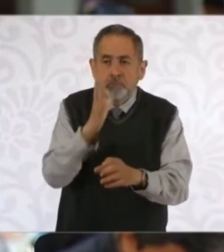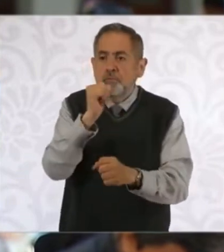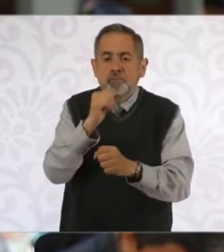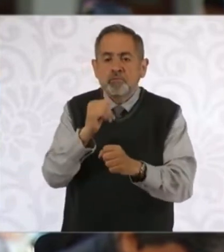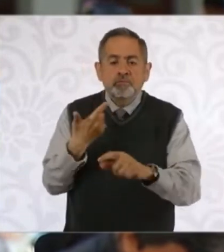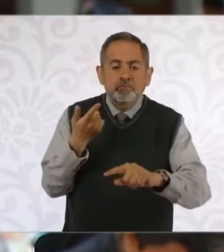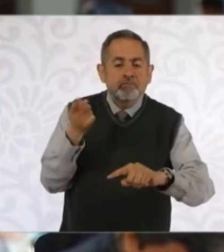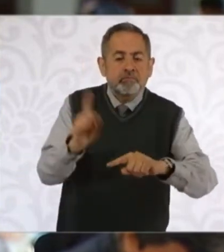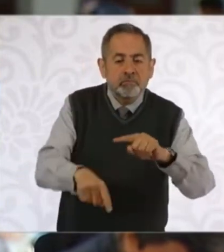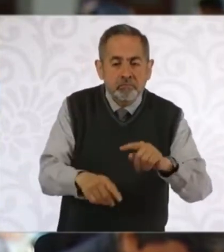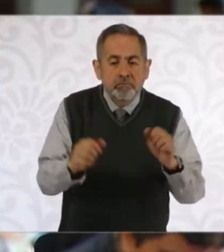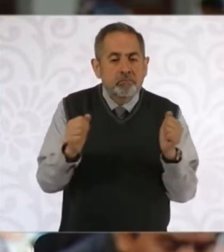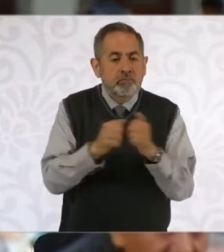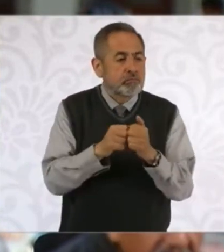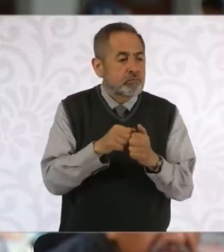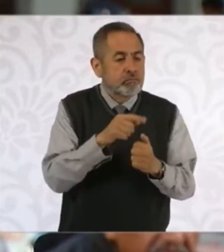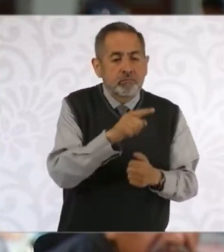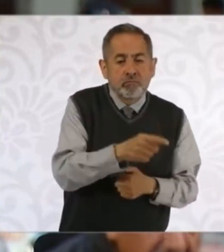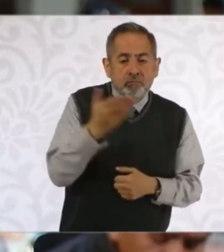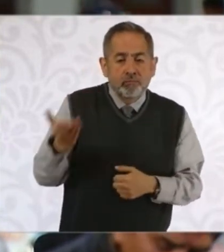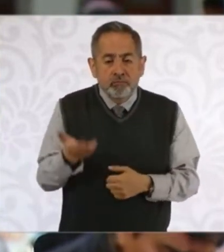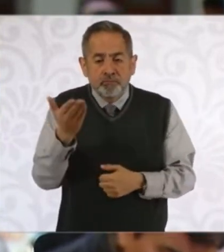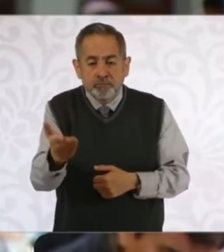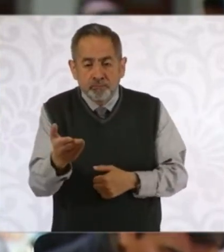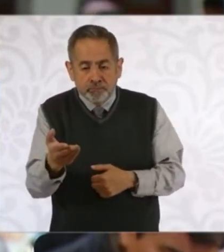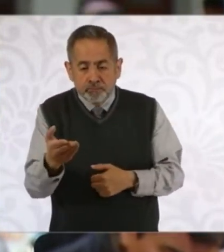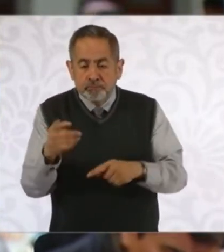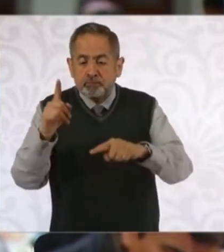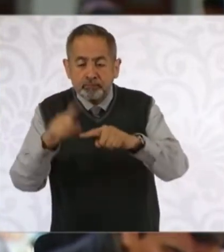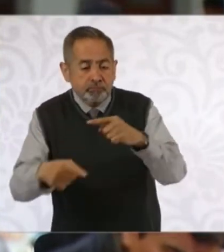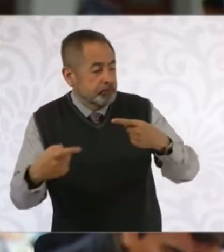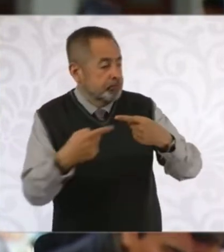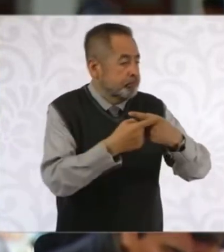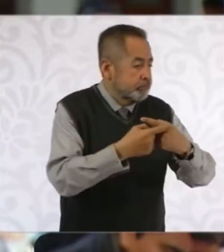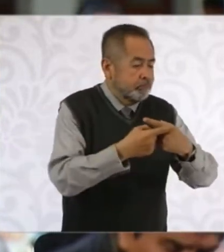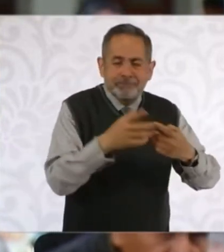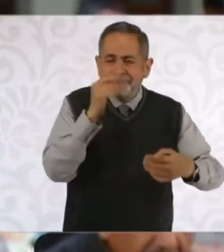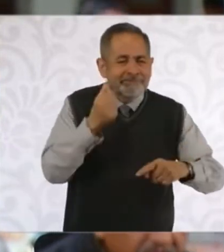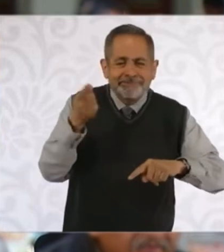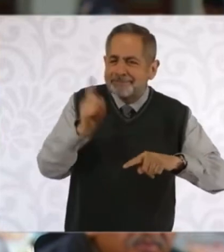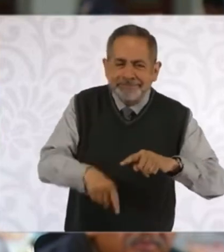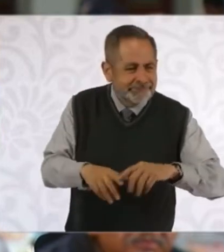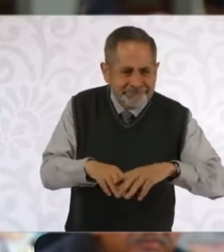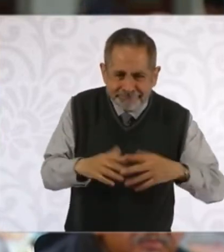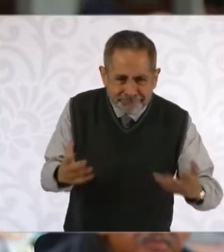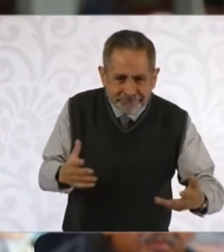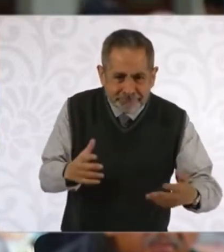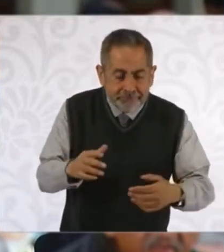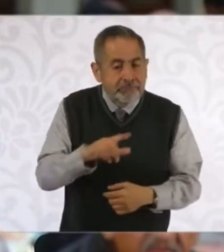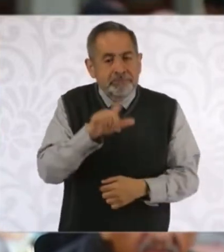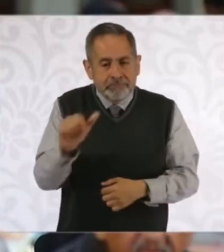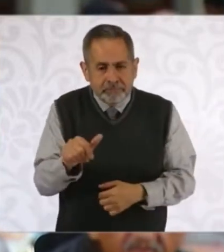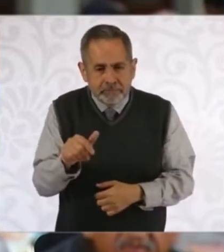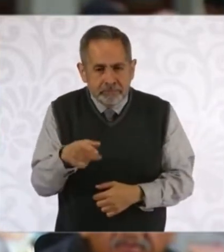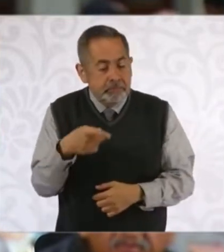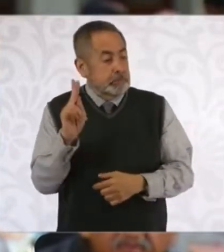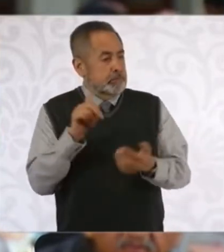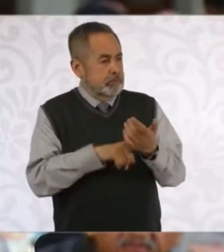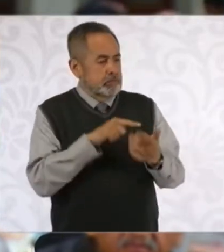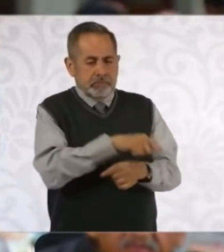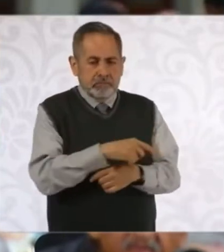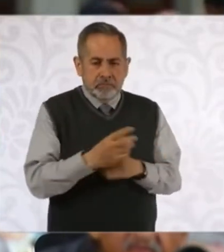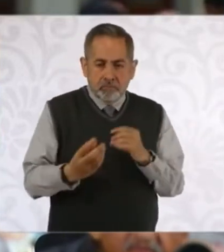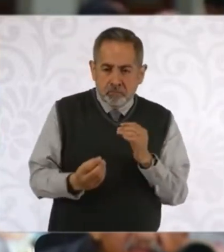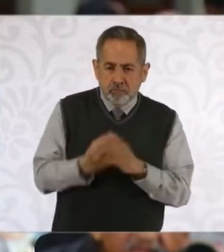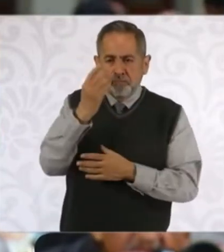a través de una acción de inconstitucionalidad, para luego decir, sin embargo, en una nueva